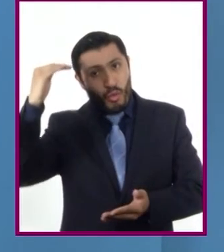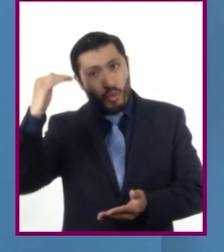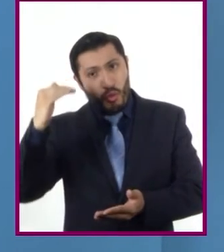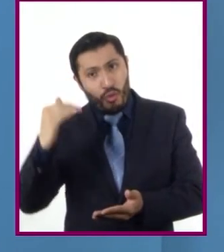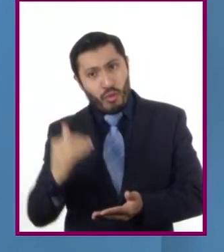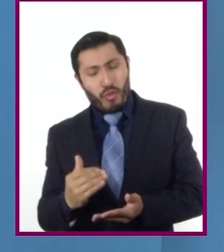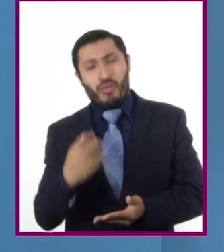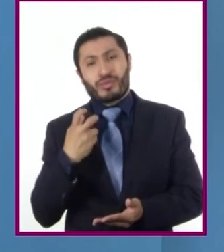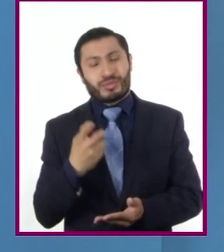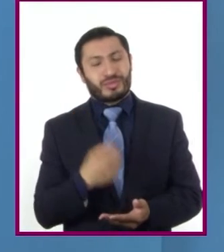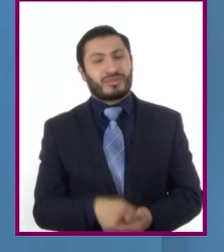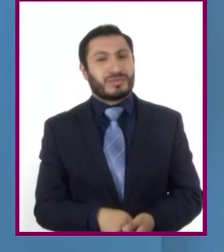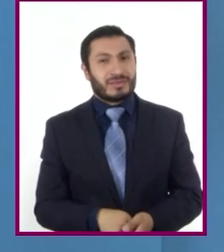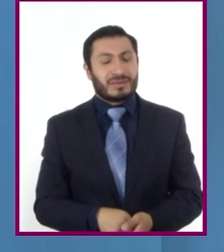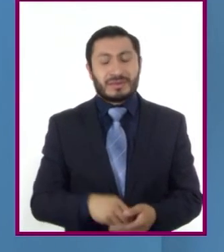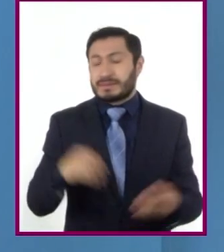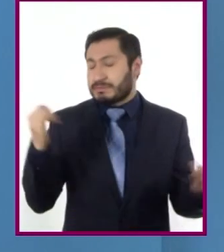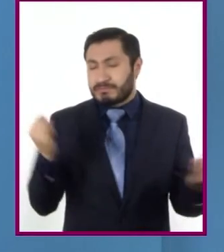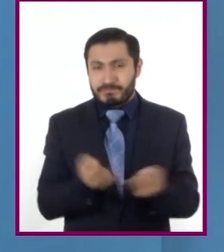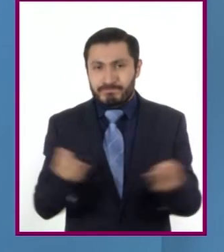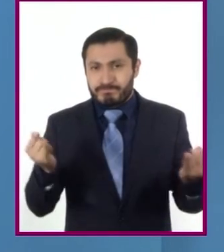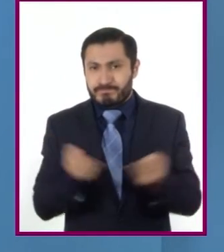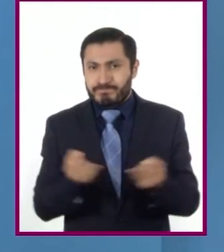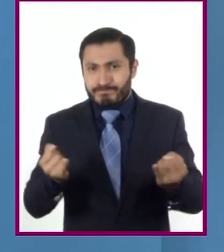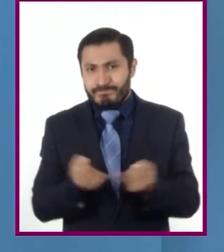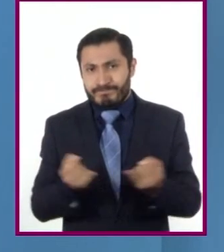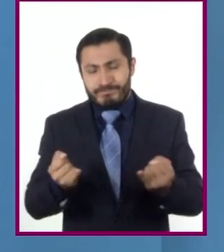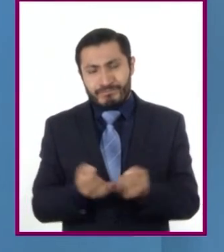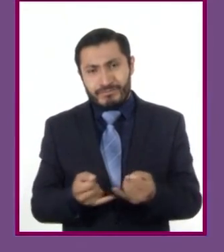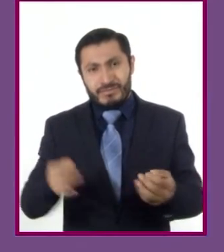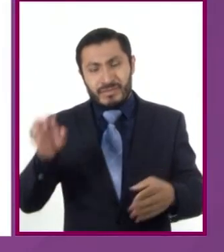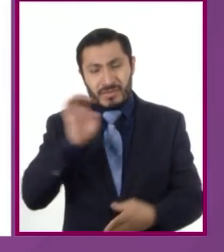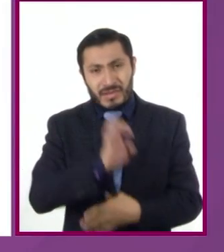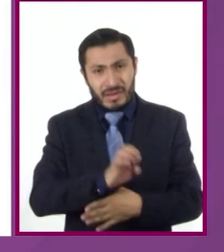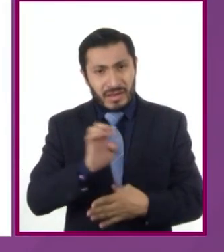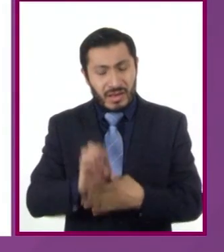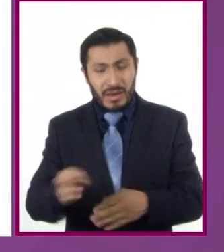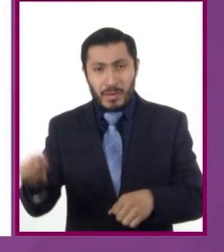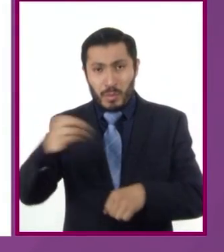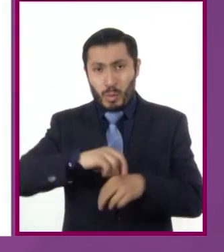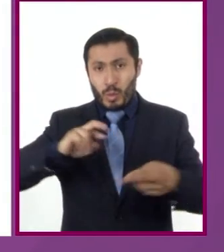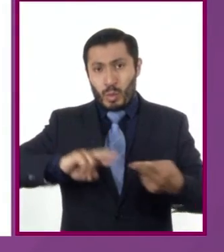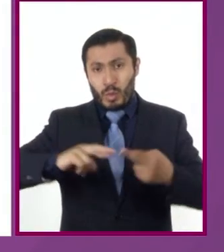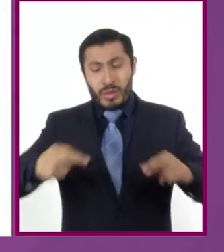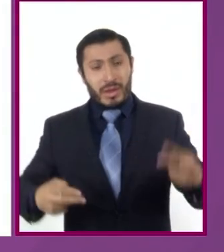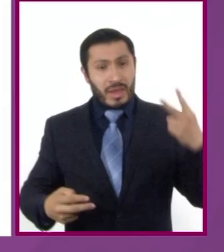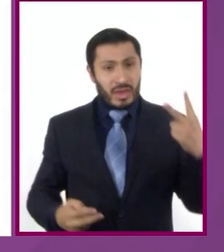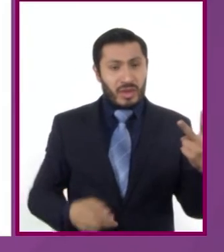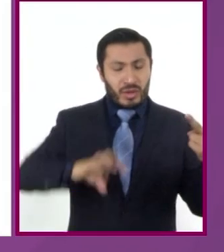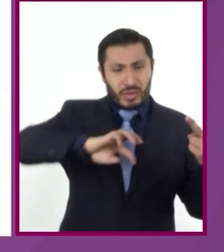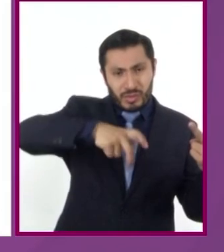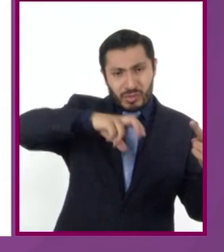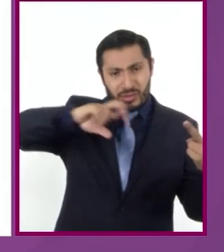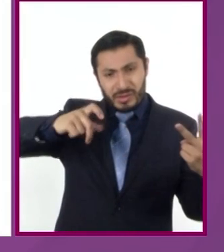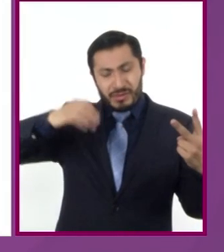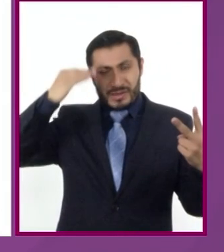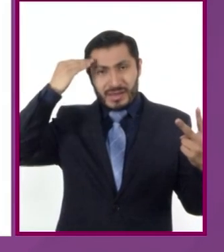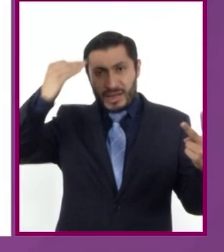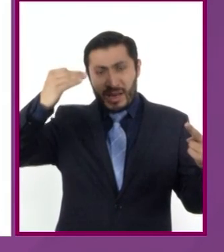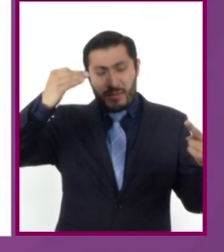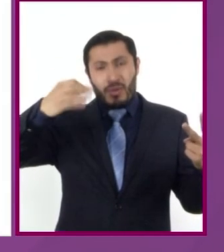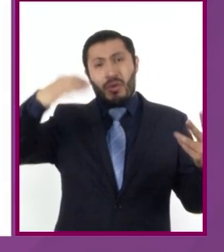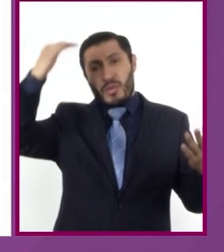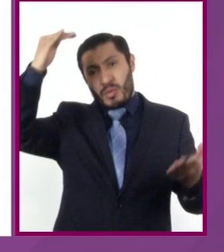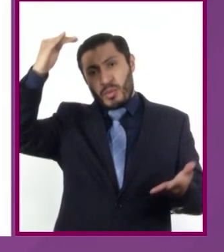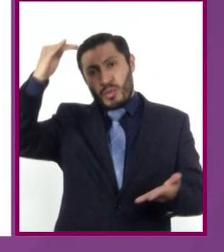la alberca. Incluso estableció las relaciones. Si se aumenta 2 llaves abiertas, el tiempo de desagüe